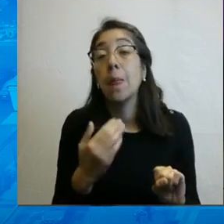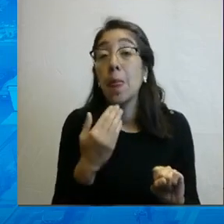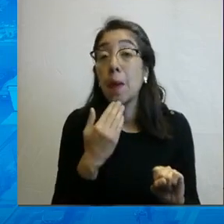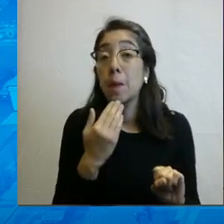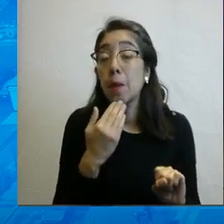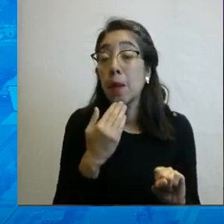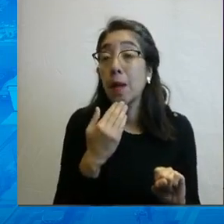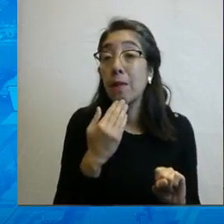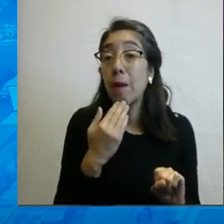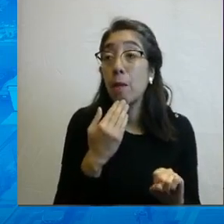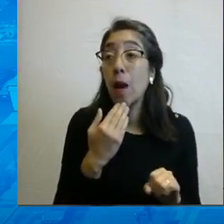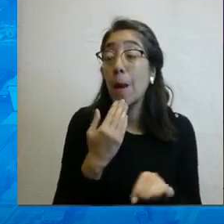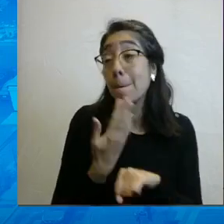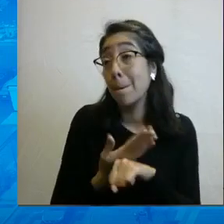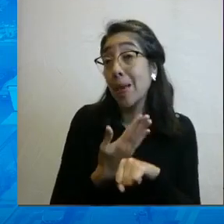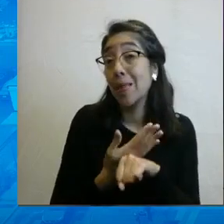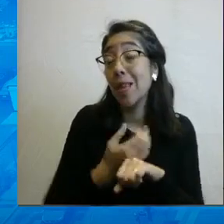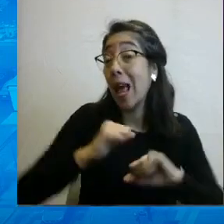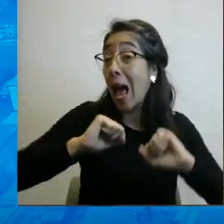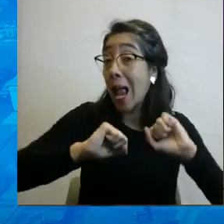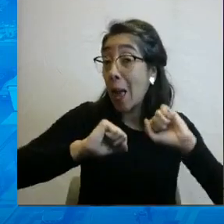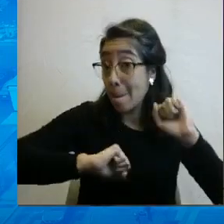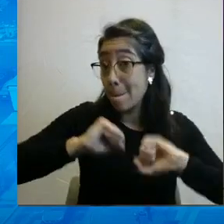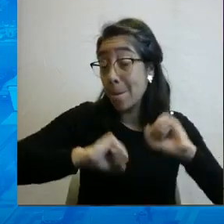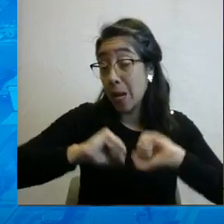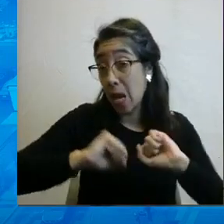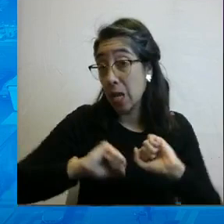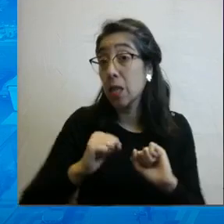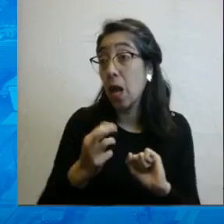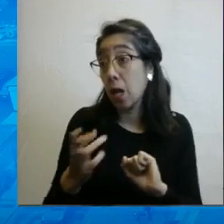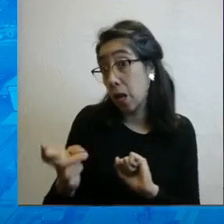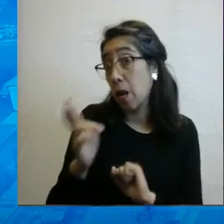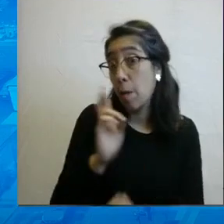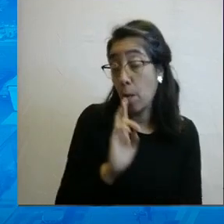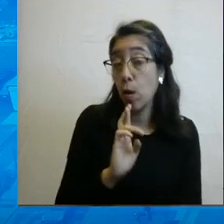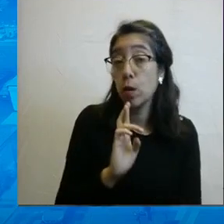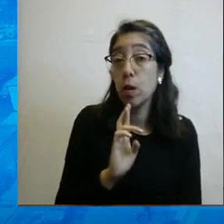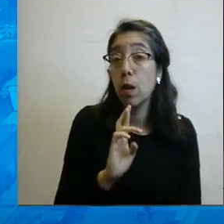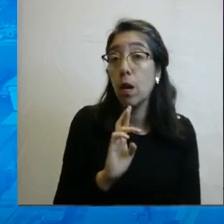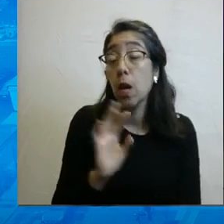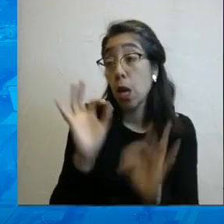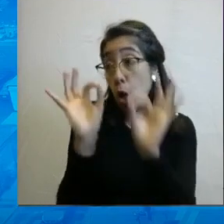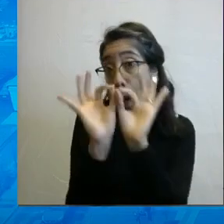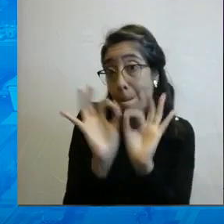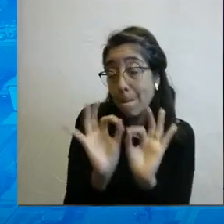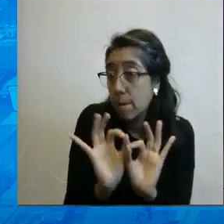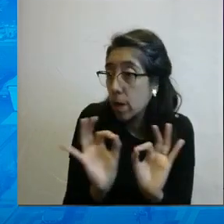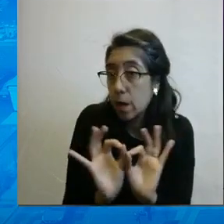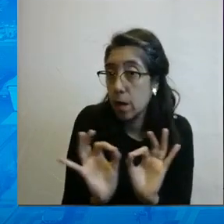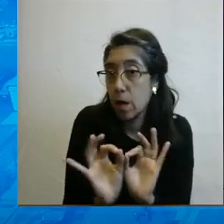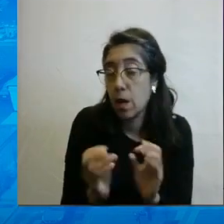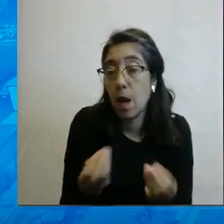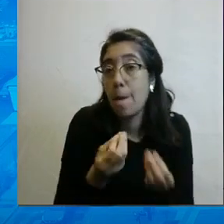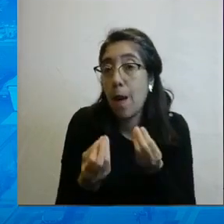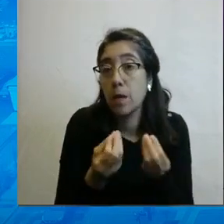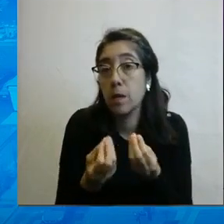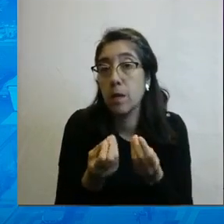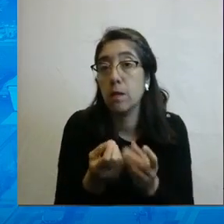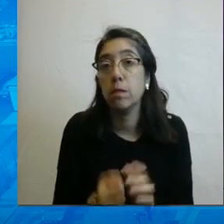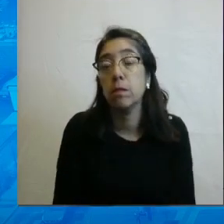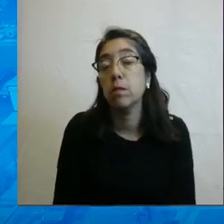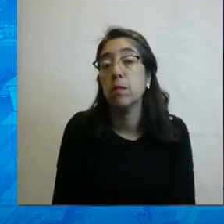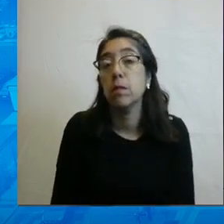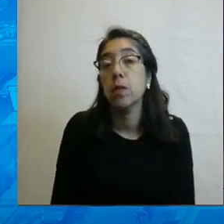la empresa para que también nos acompañe la empresa en esta comisión y que también pueda dar las explicaciones correspondientes respecto a las cosas que tienen que ver justamente